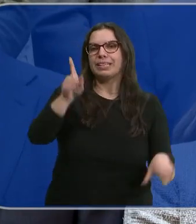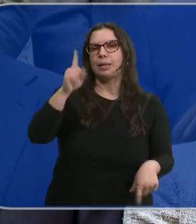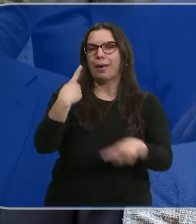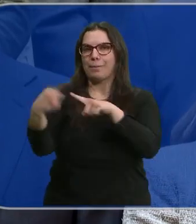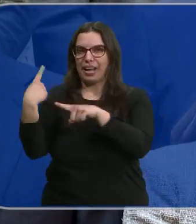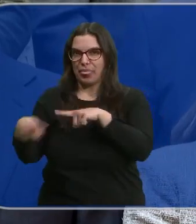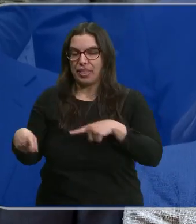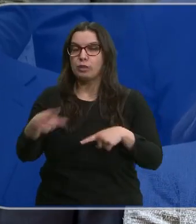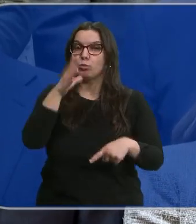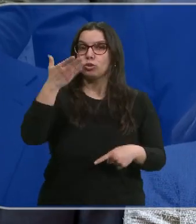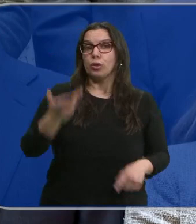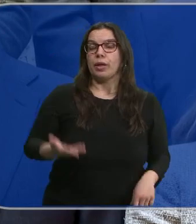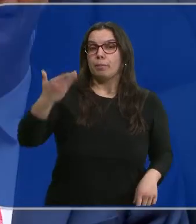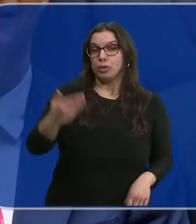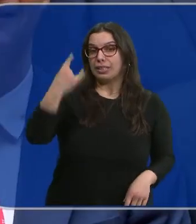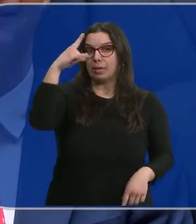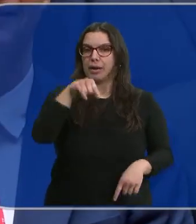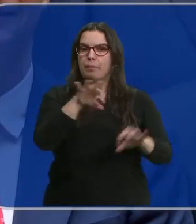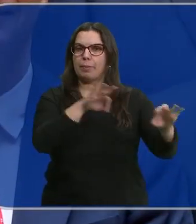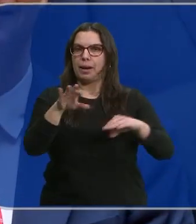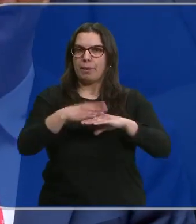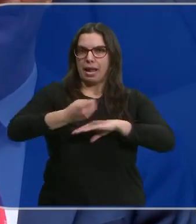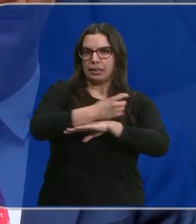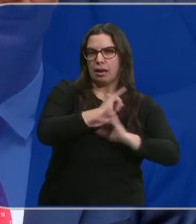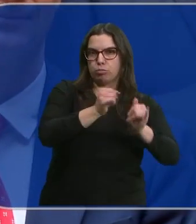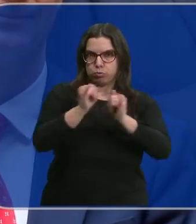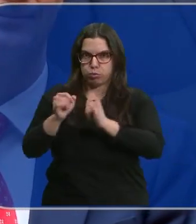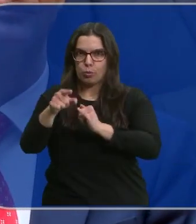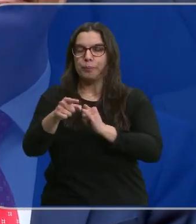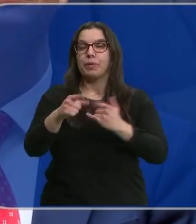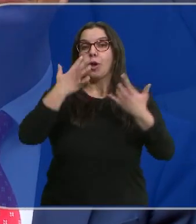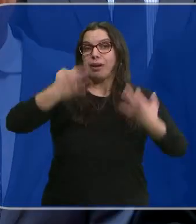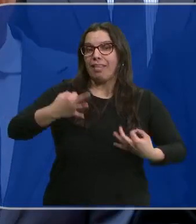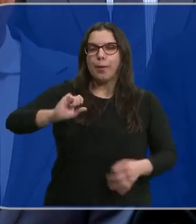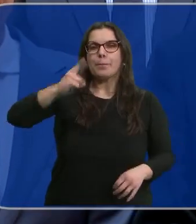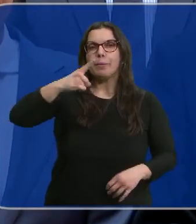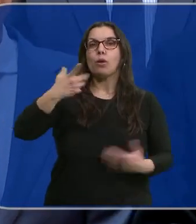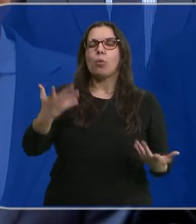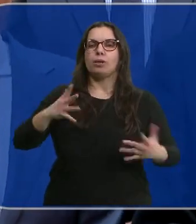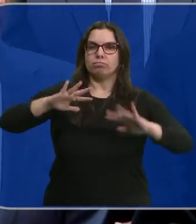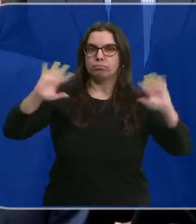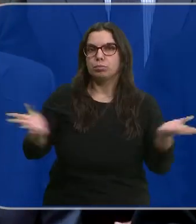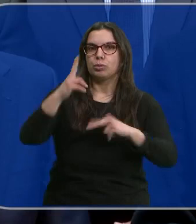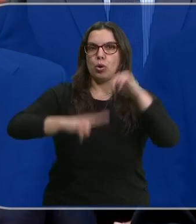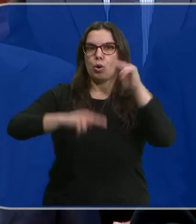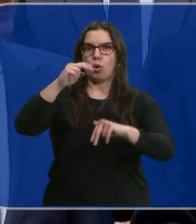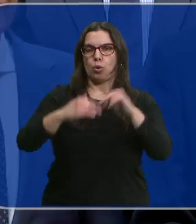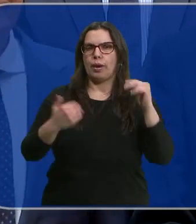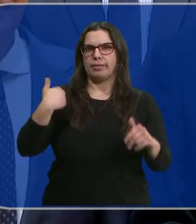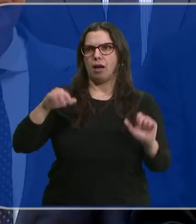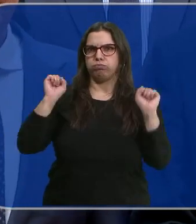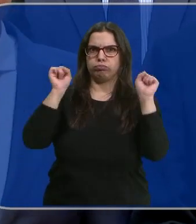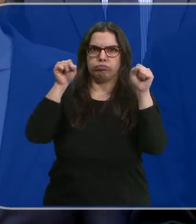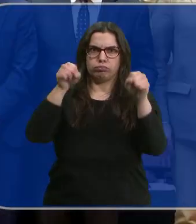importante el puerto seco que se construye en Salamanca. Pero para que todo sea una realidad, lo primero que hay que hacer es impulsar unas obras que llevan acumulado un